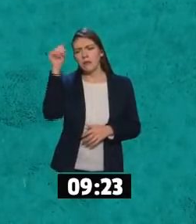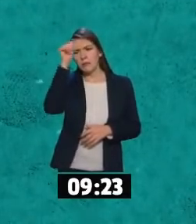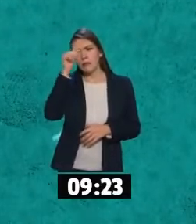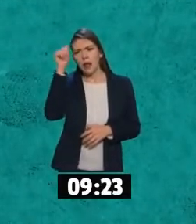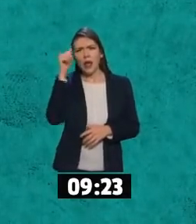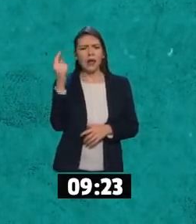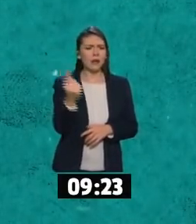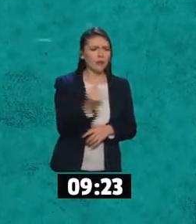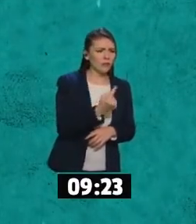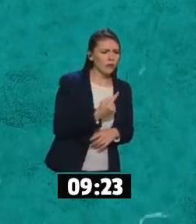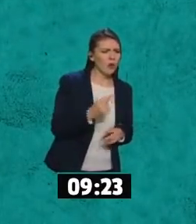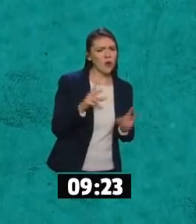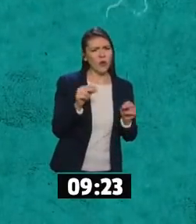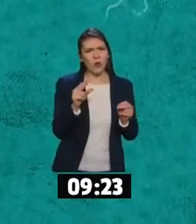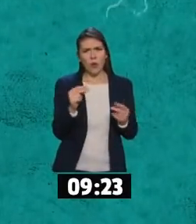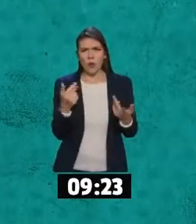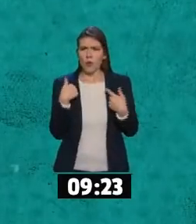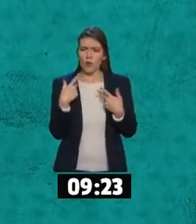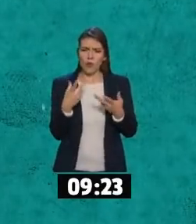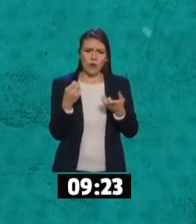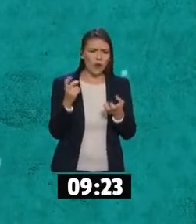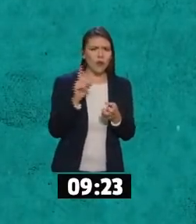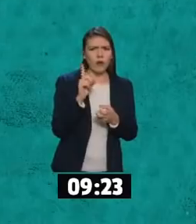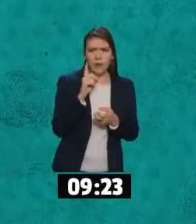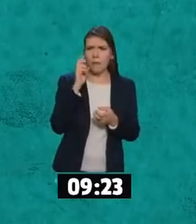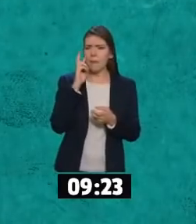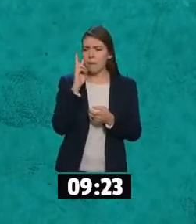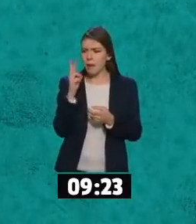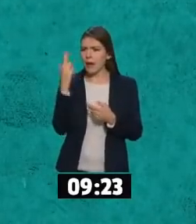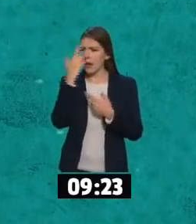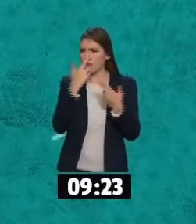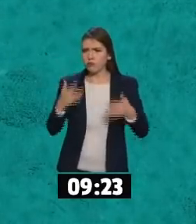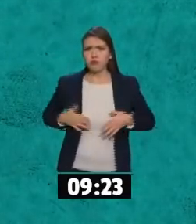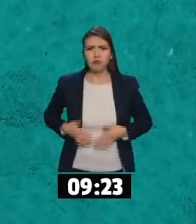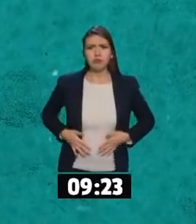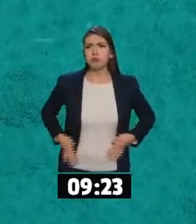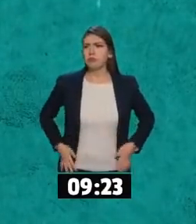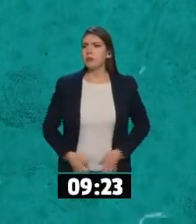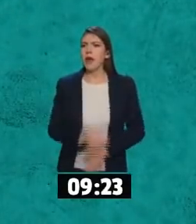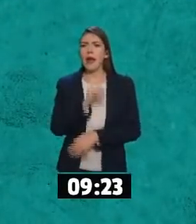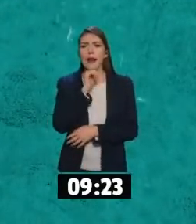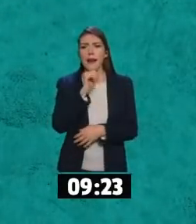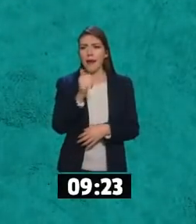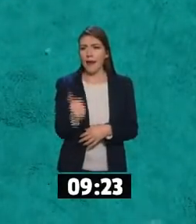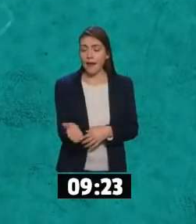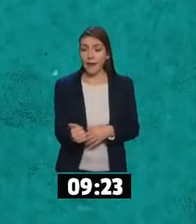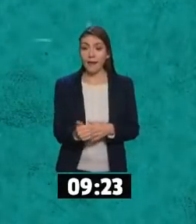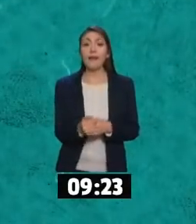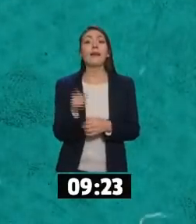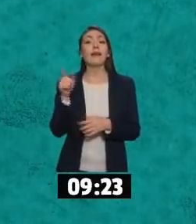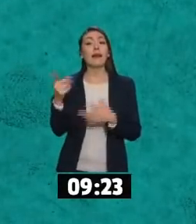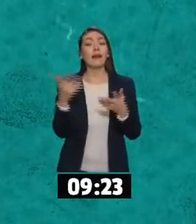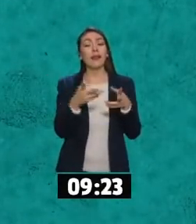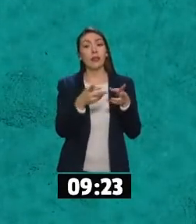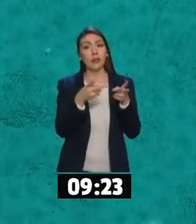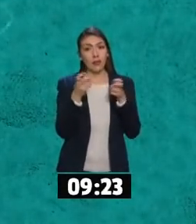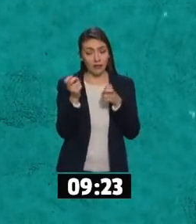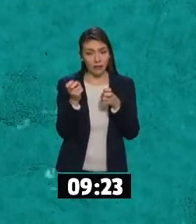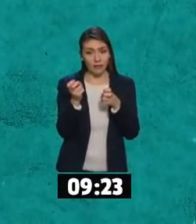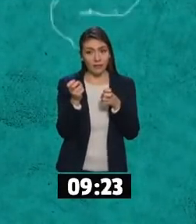yo? Pero se lo roba. Todo Qué grabado y cosa. denunciado por el dueño del restaurancito.